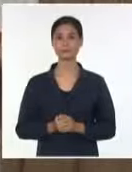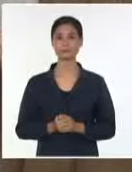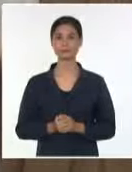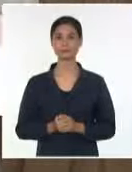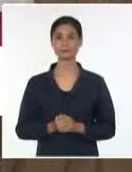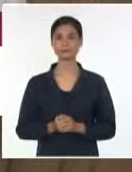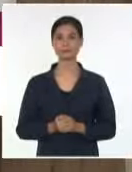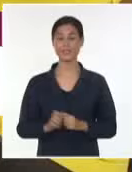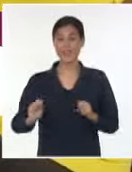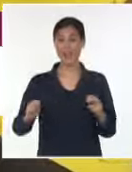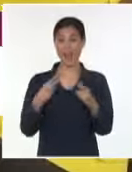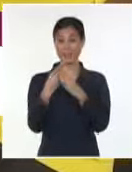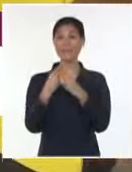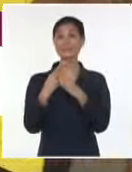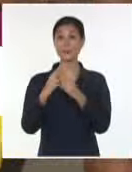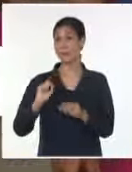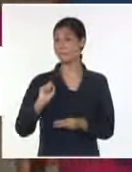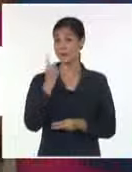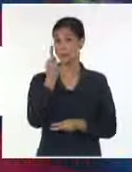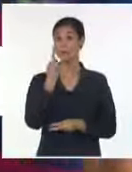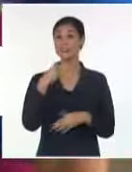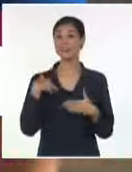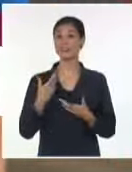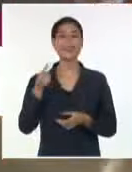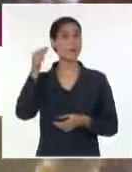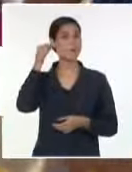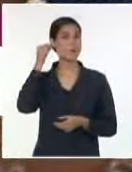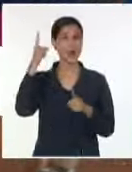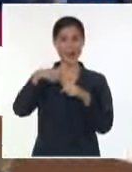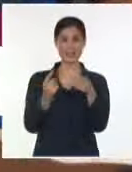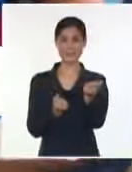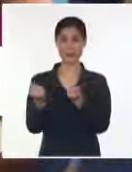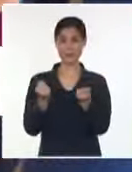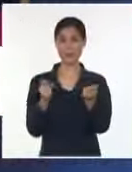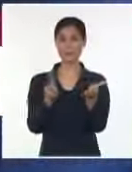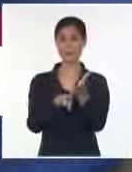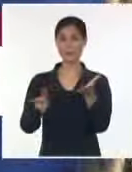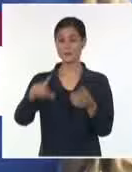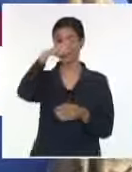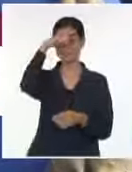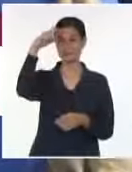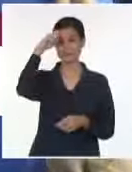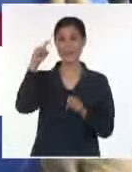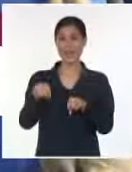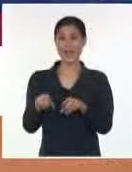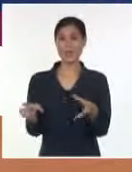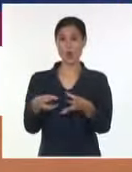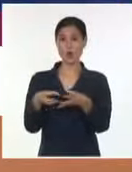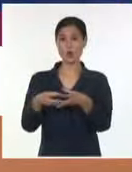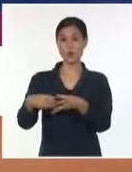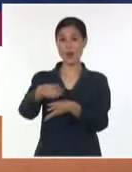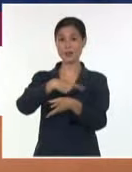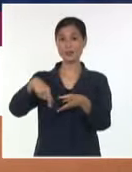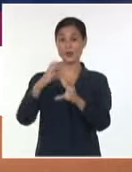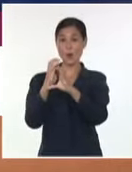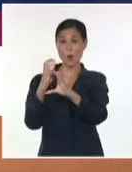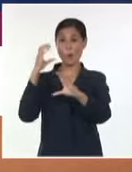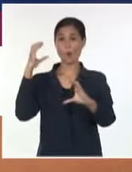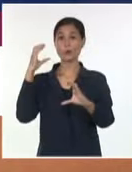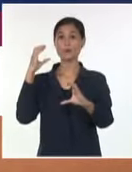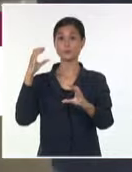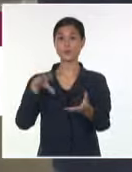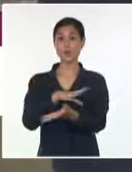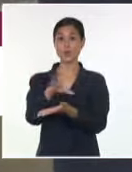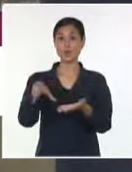El primer evento de mujeres creadoras del sector del transporte en Santi Espíritu se celebró en la unidad empresarial de base Ómnibus Nacionales ubicada en la